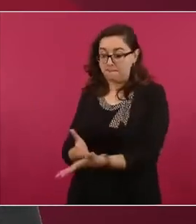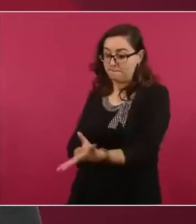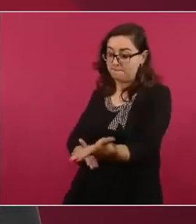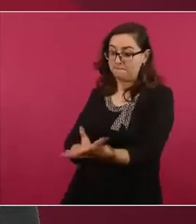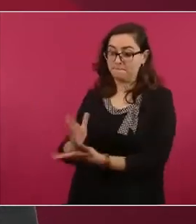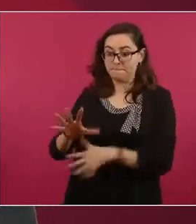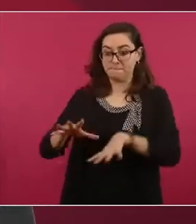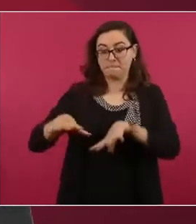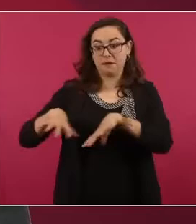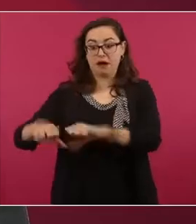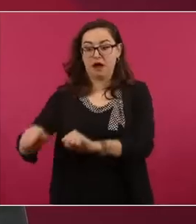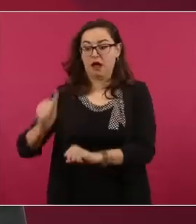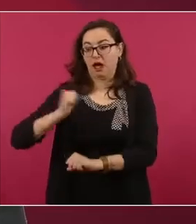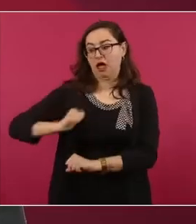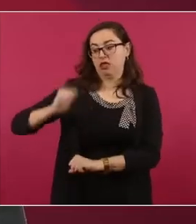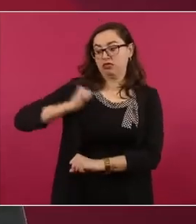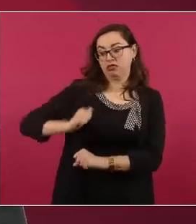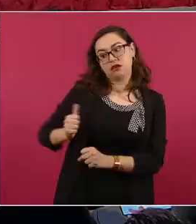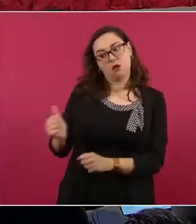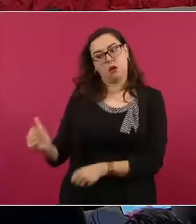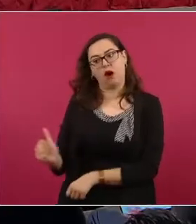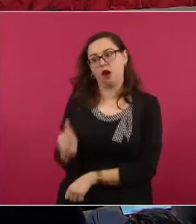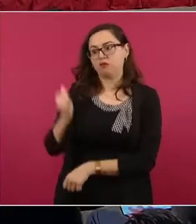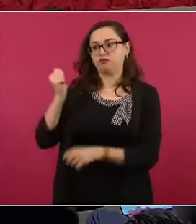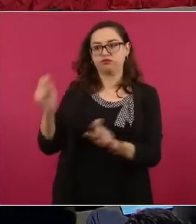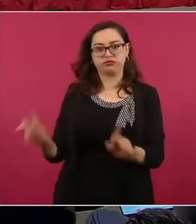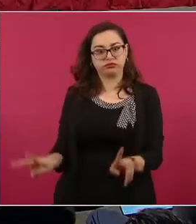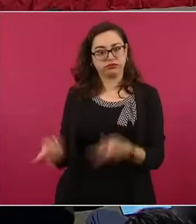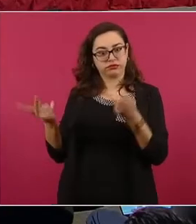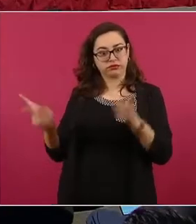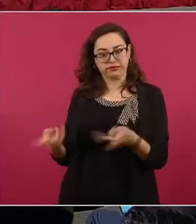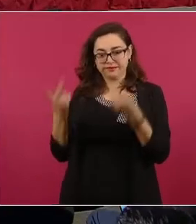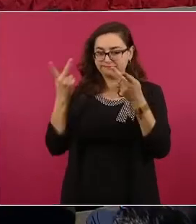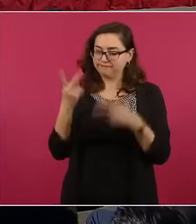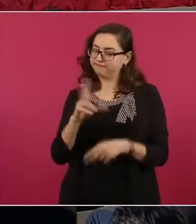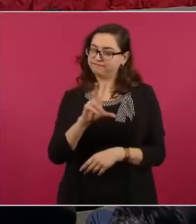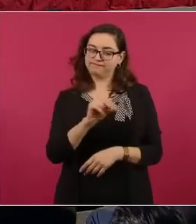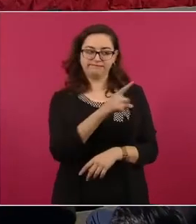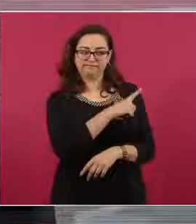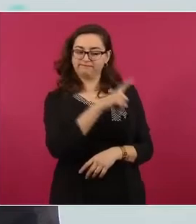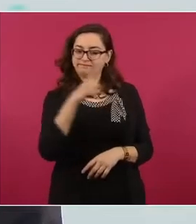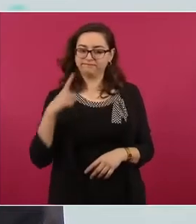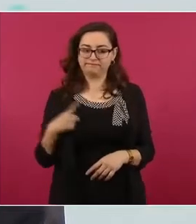privatizar o usurpar el conocimiento ancestral y los productos que derivan